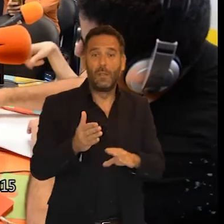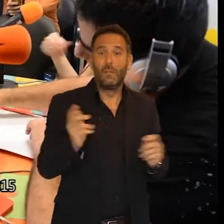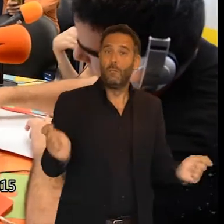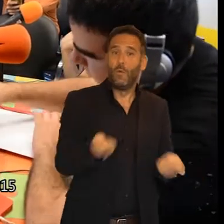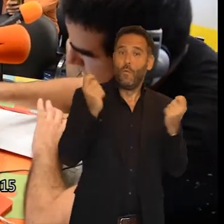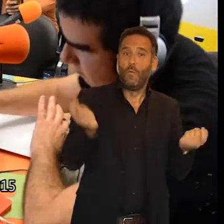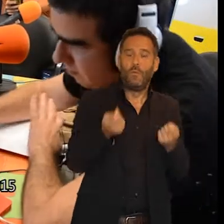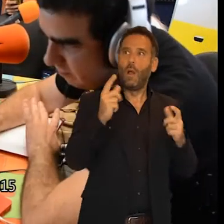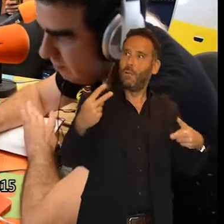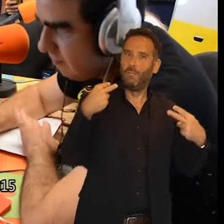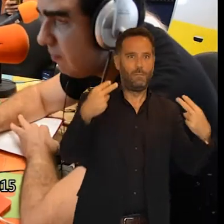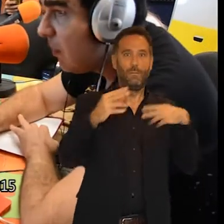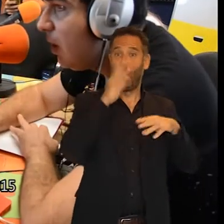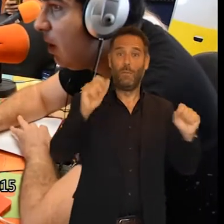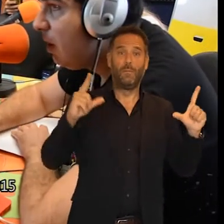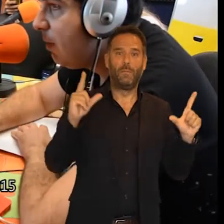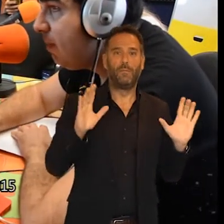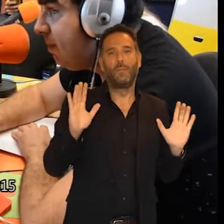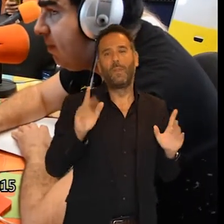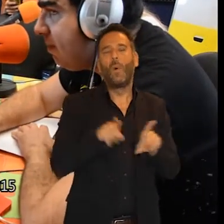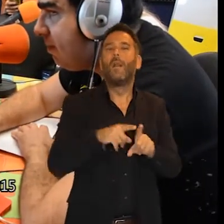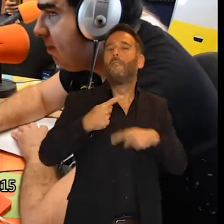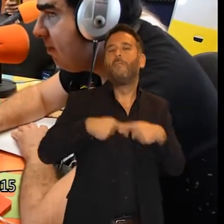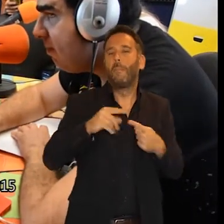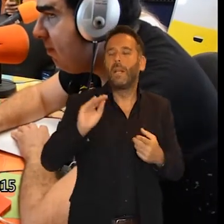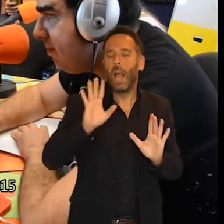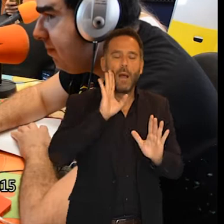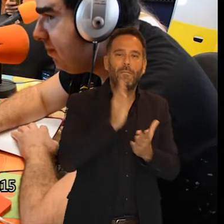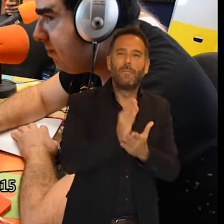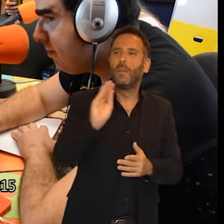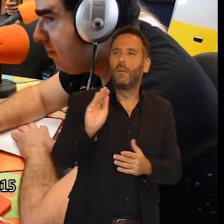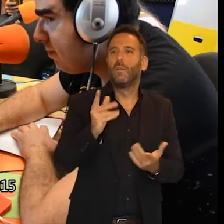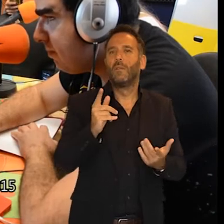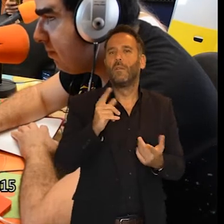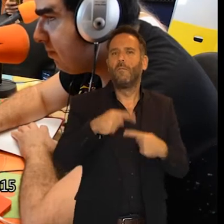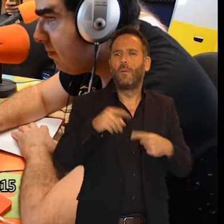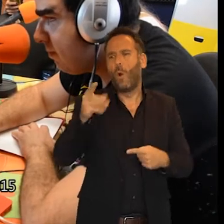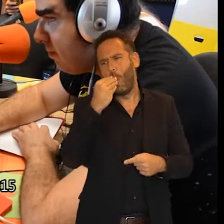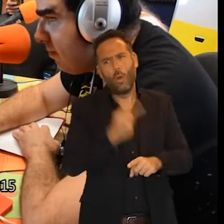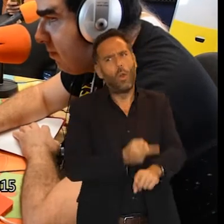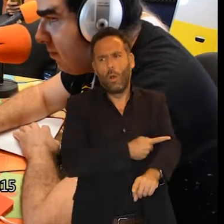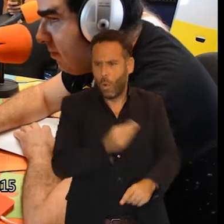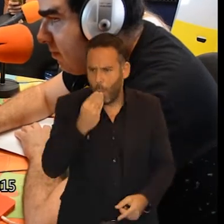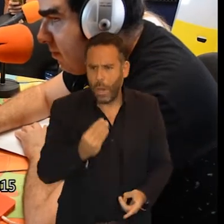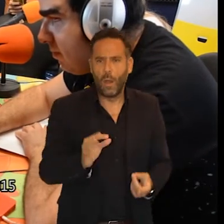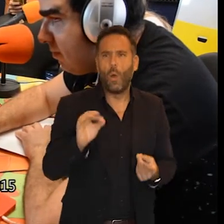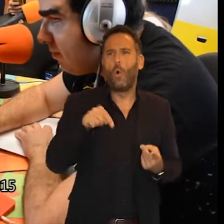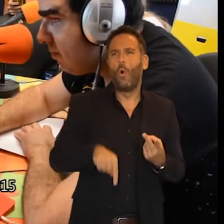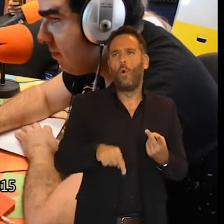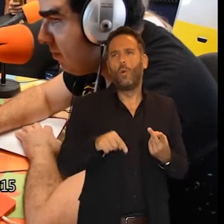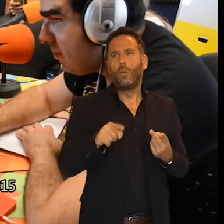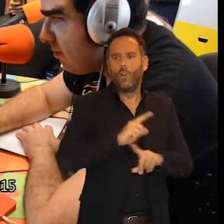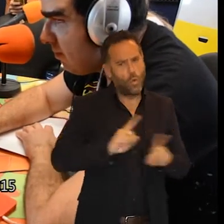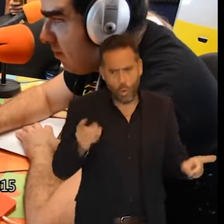ya tienes ahí... No, pero yo me refería eso a la familia, que si os ha pegado ha dicho, oye, mira, que hoy te estás pasando. Hoy esto no